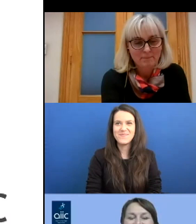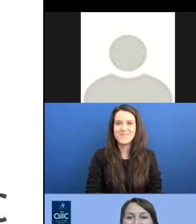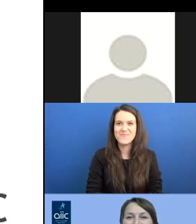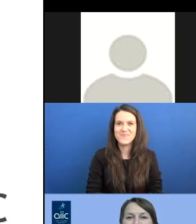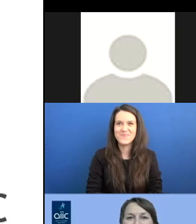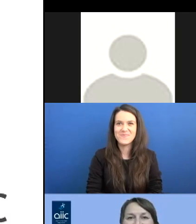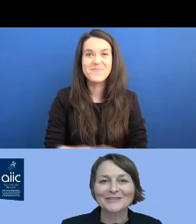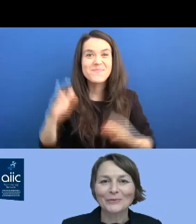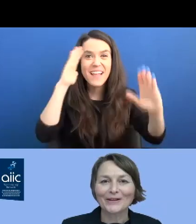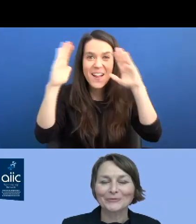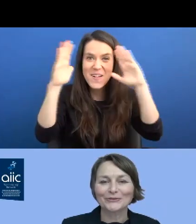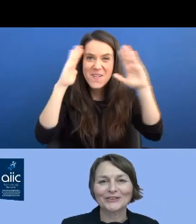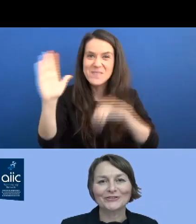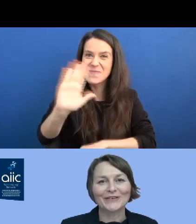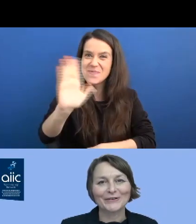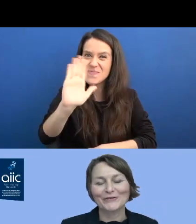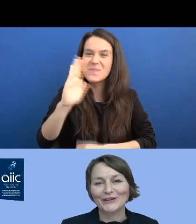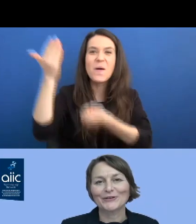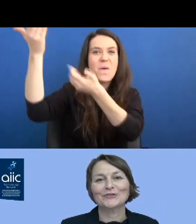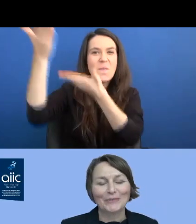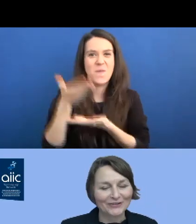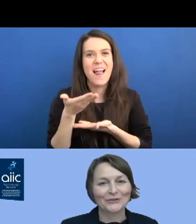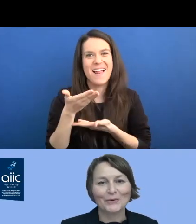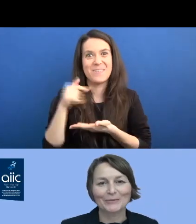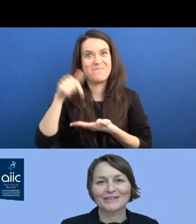gracias. ¿Qué tal? ¿Cómo están?